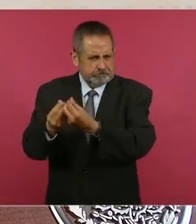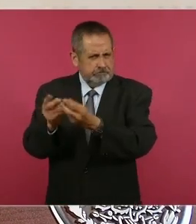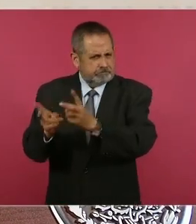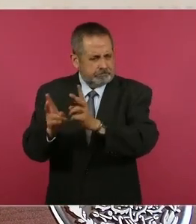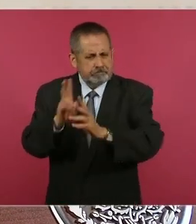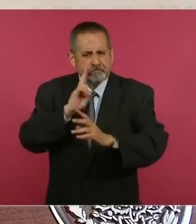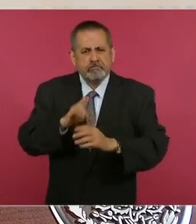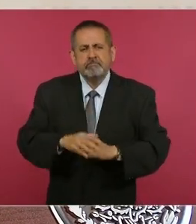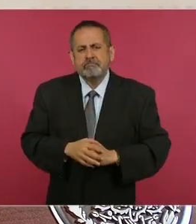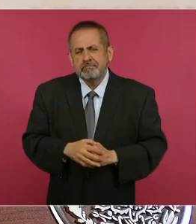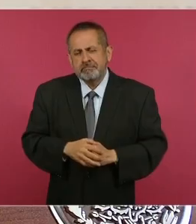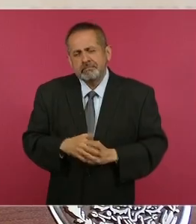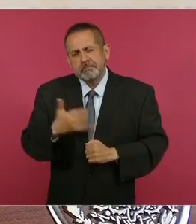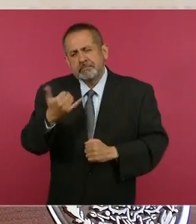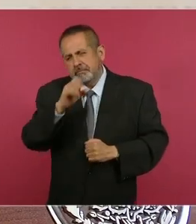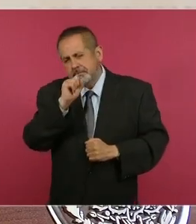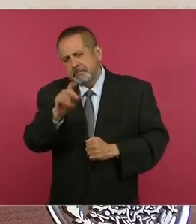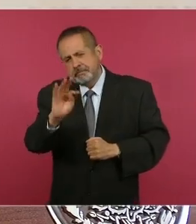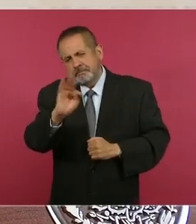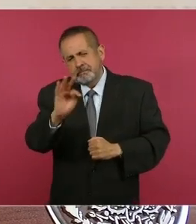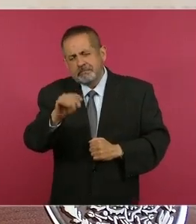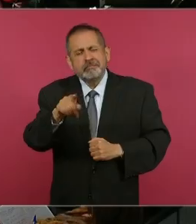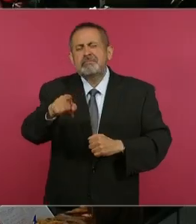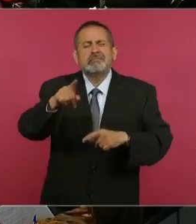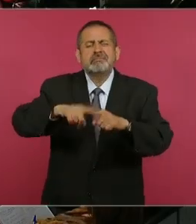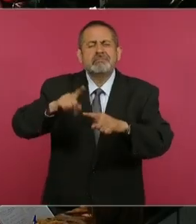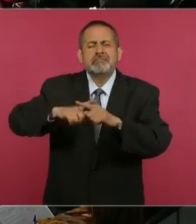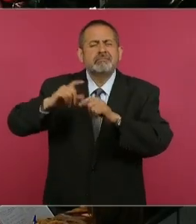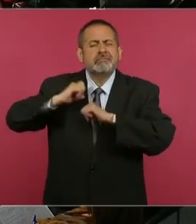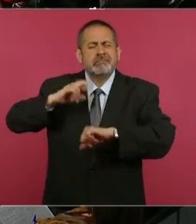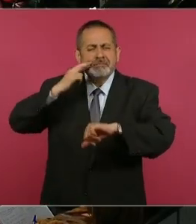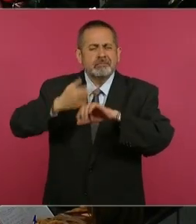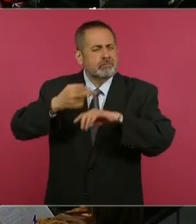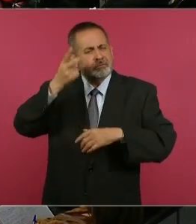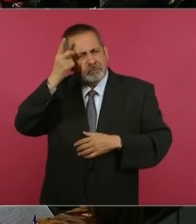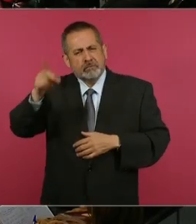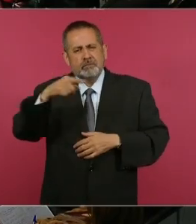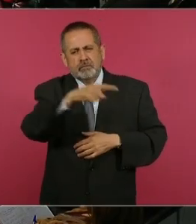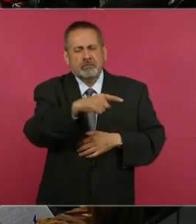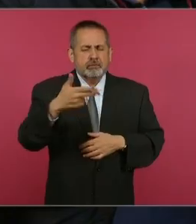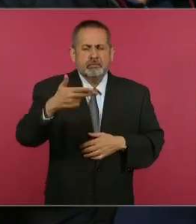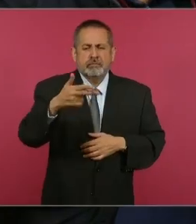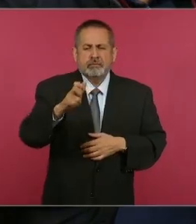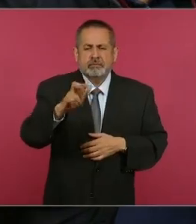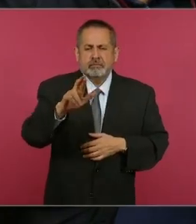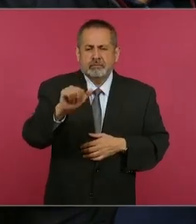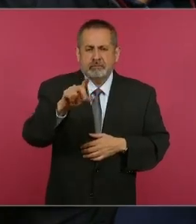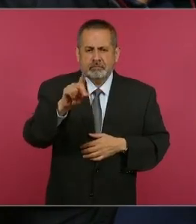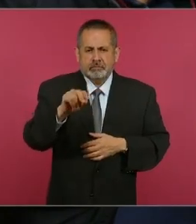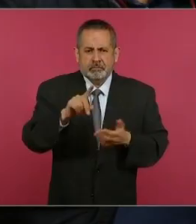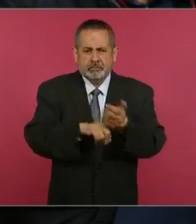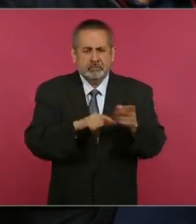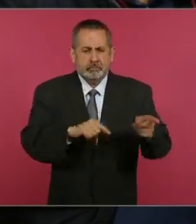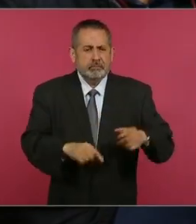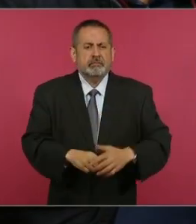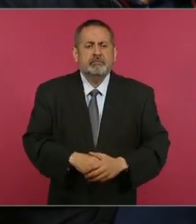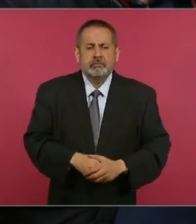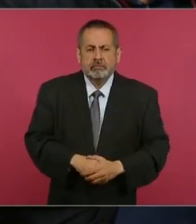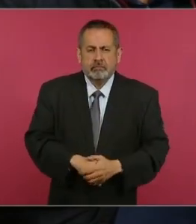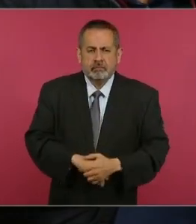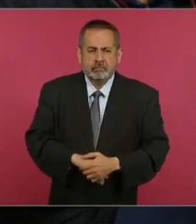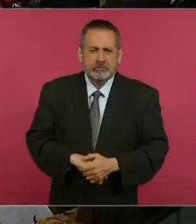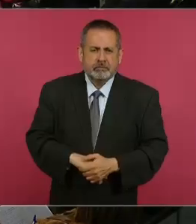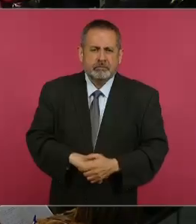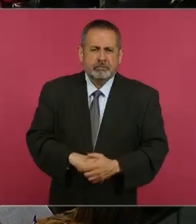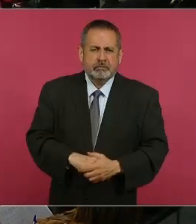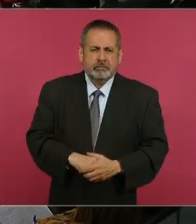y a lo mejor también, ¿quién es el dueño del Heraldo? Los que tienen la foto, que